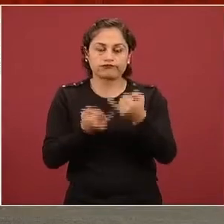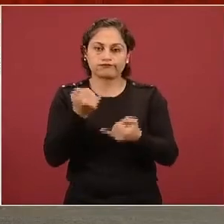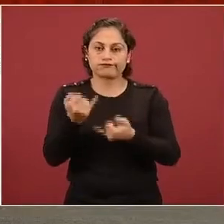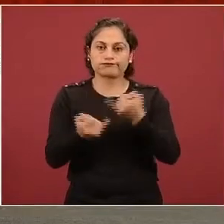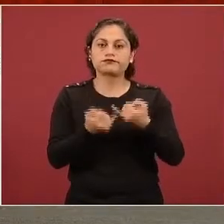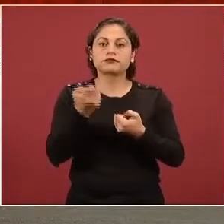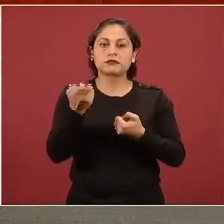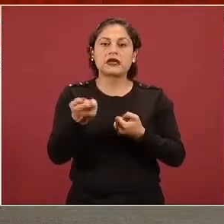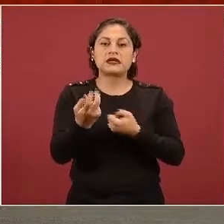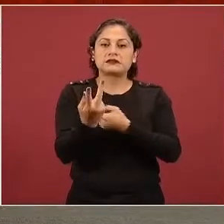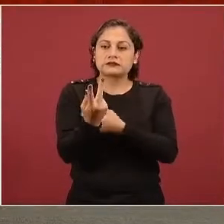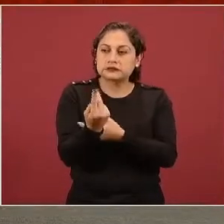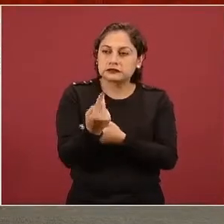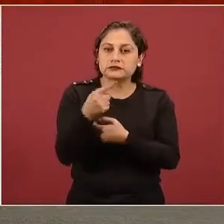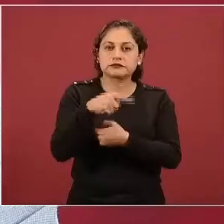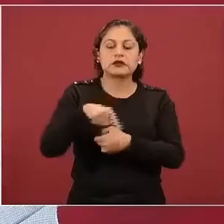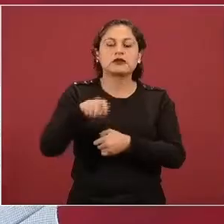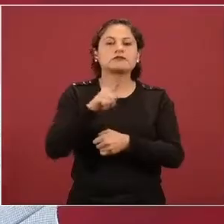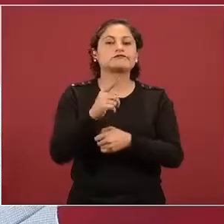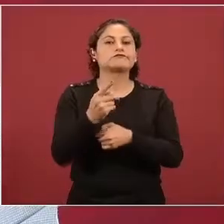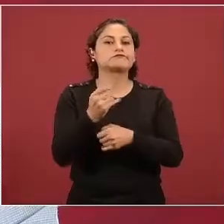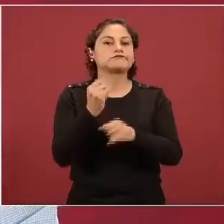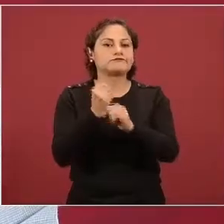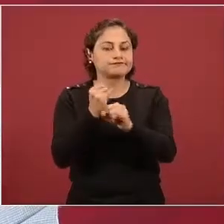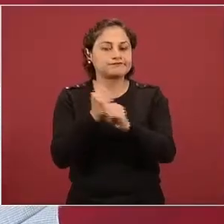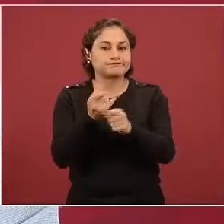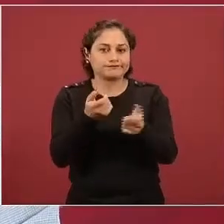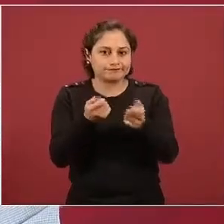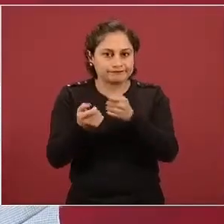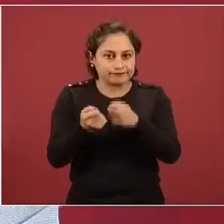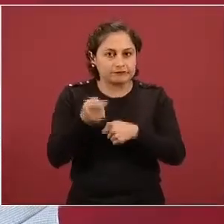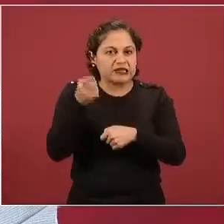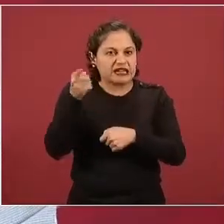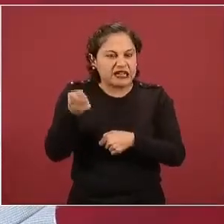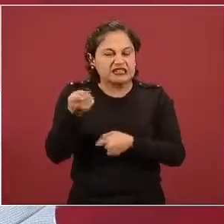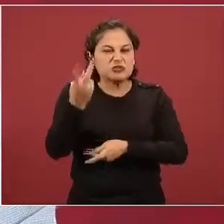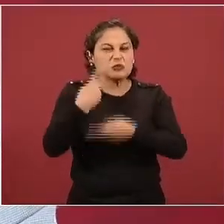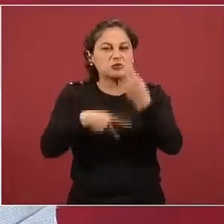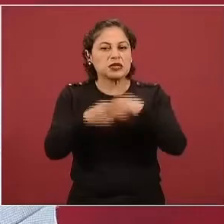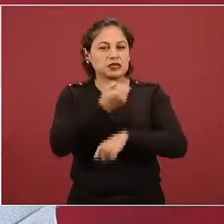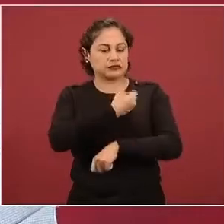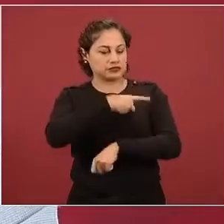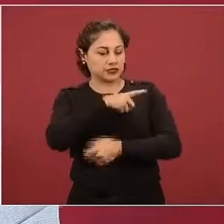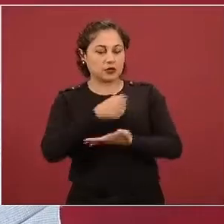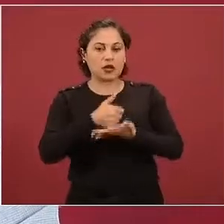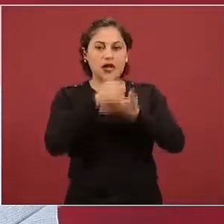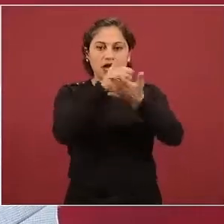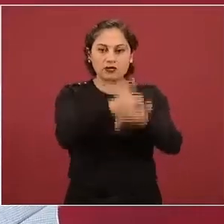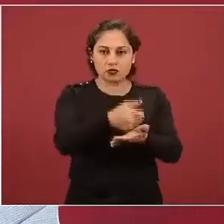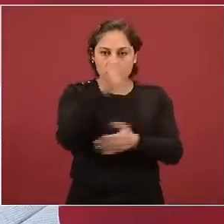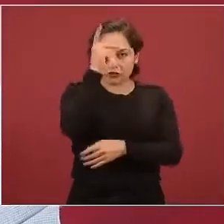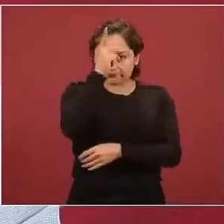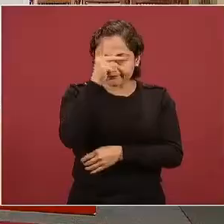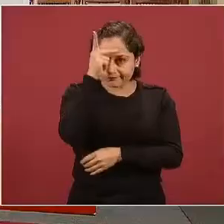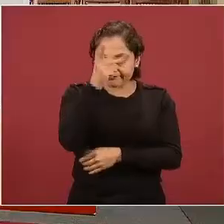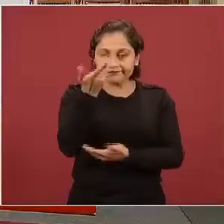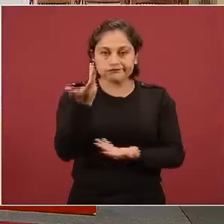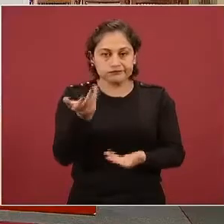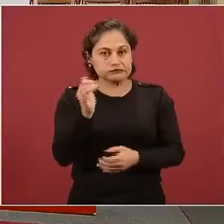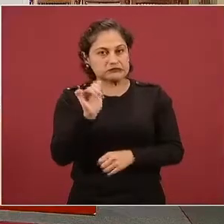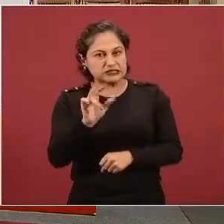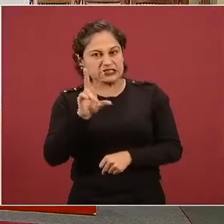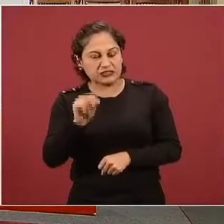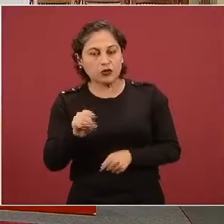vida virtual, las implicaciones que tiene en términos de la salud socioemocional y mental el uso de